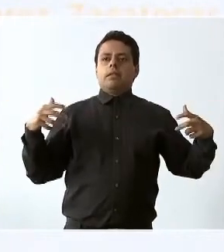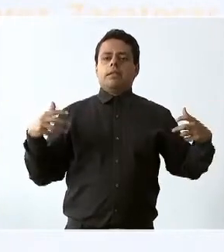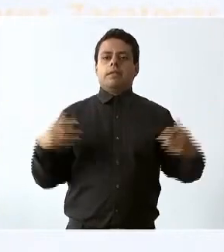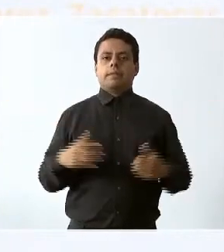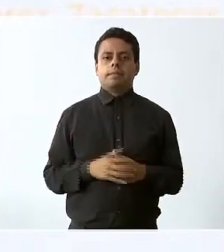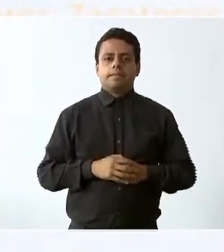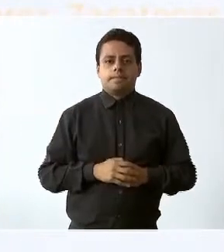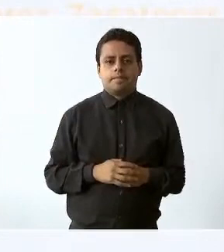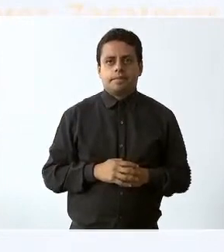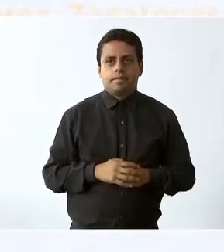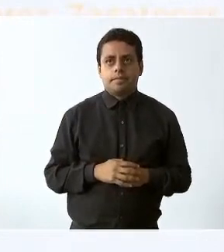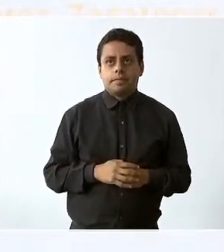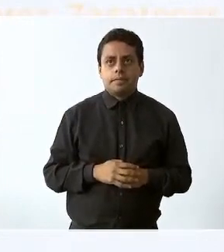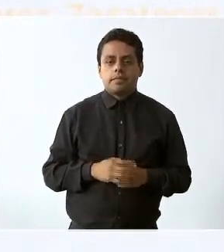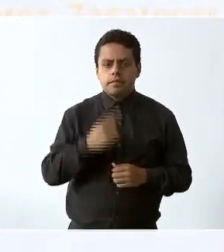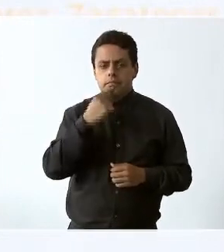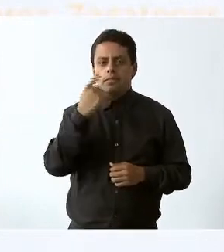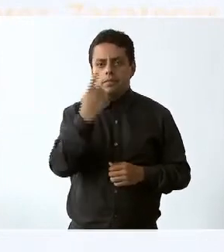Hay que decir